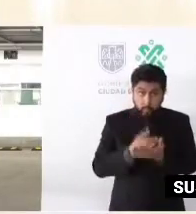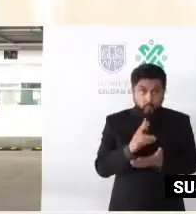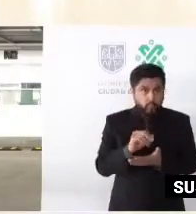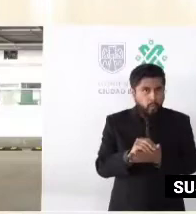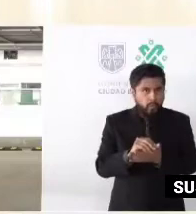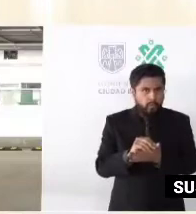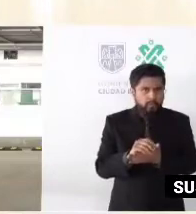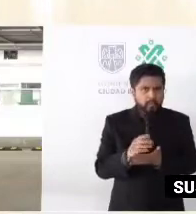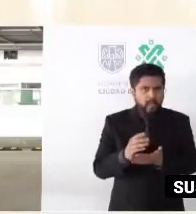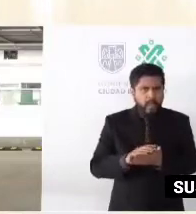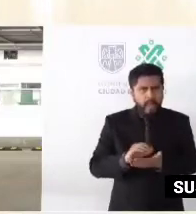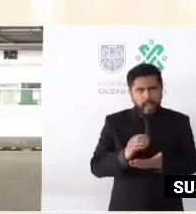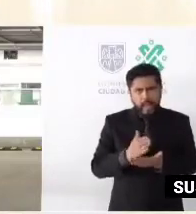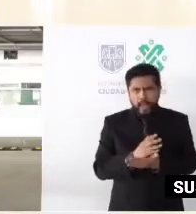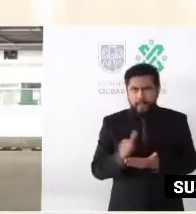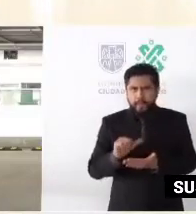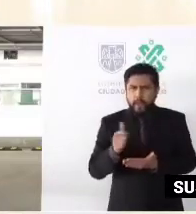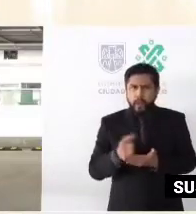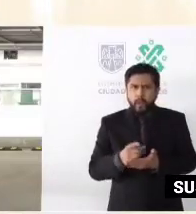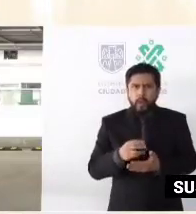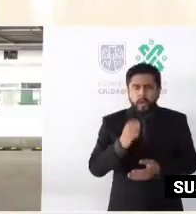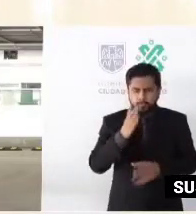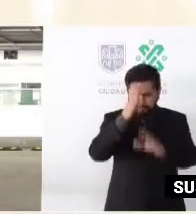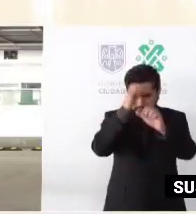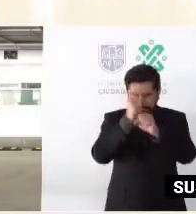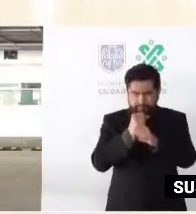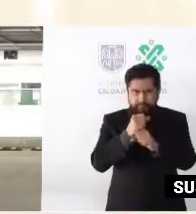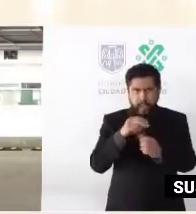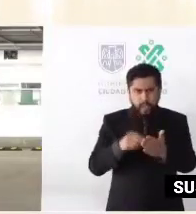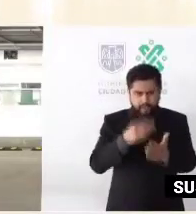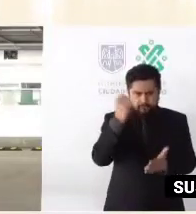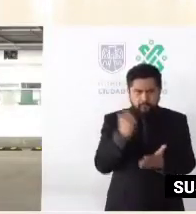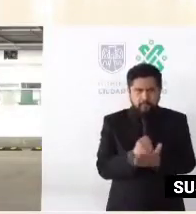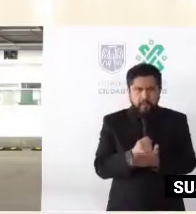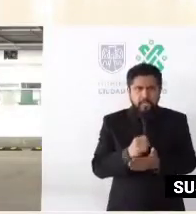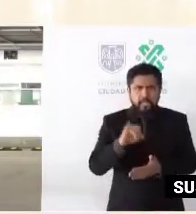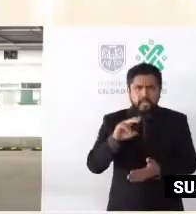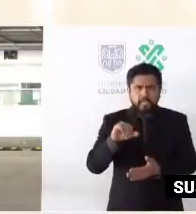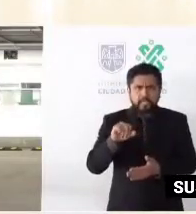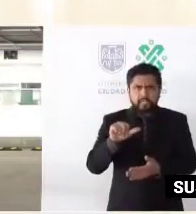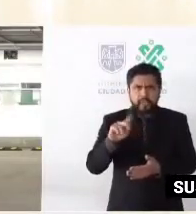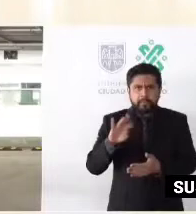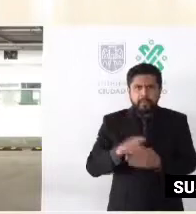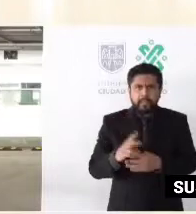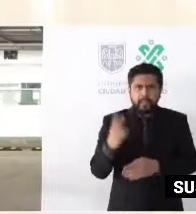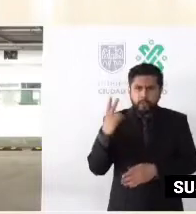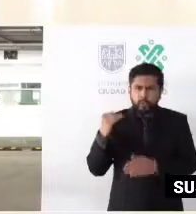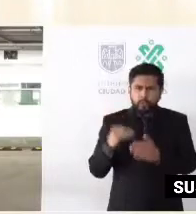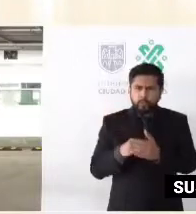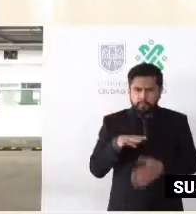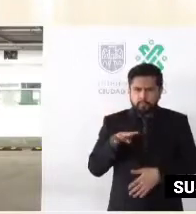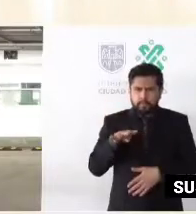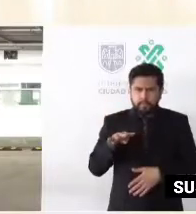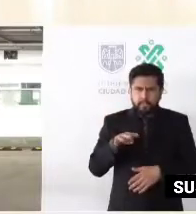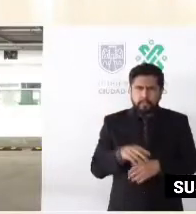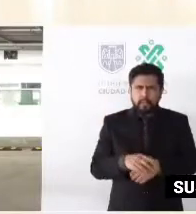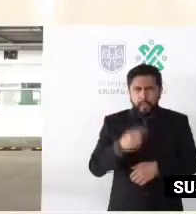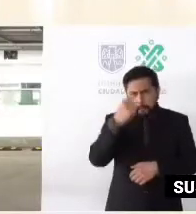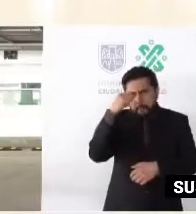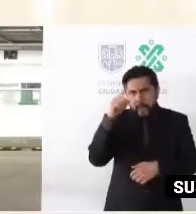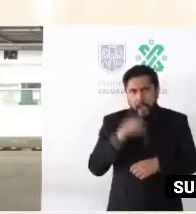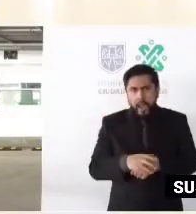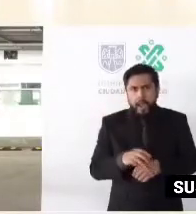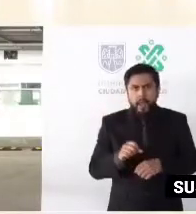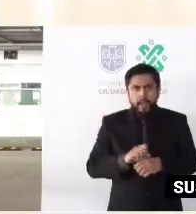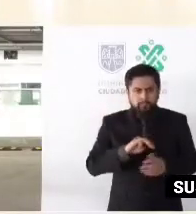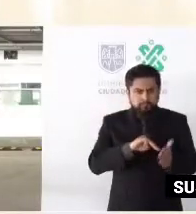modelo de atención a la salud. Firmamos un convenio con el INSABI desde 2019, en un modelo de